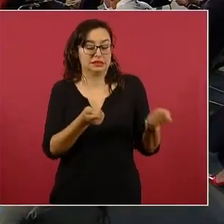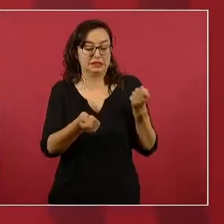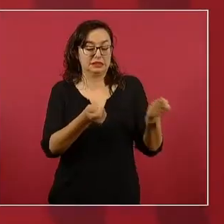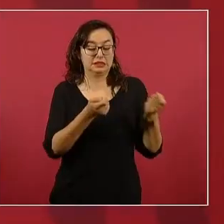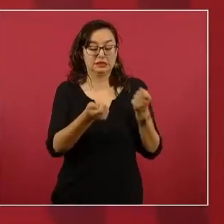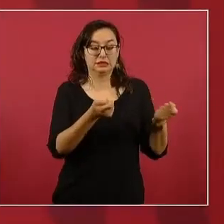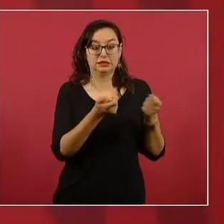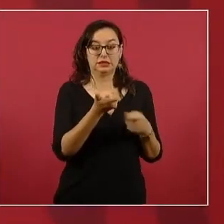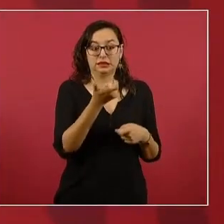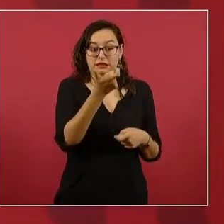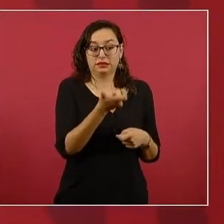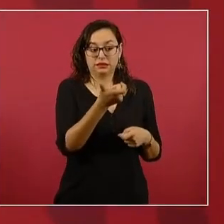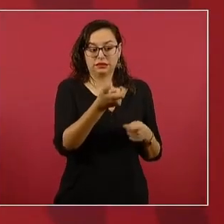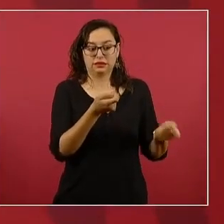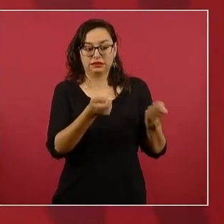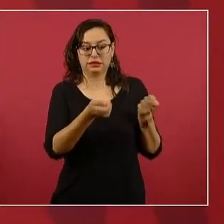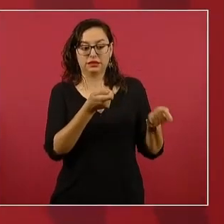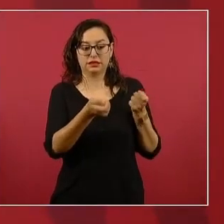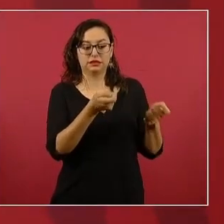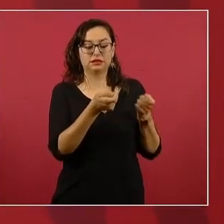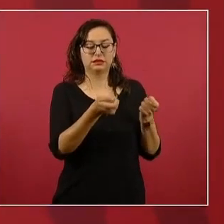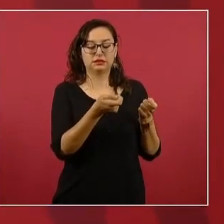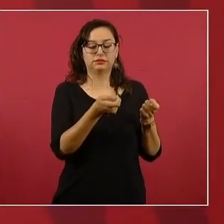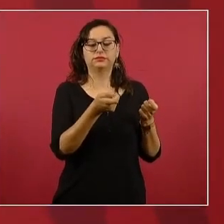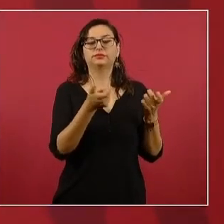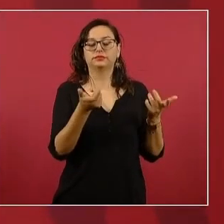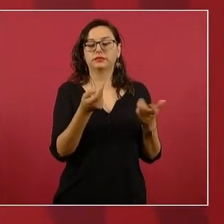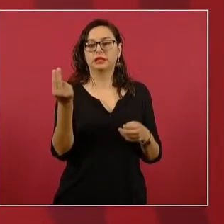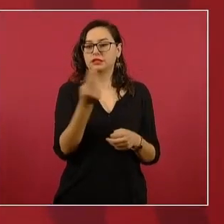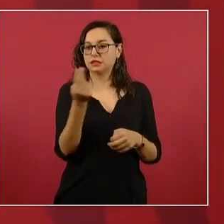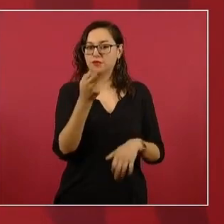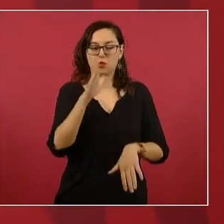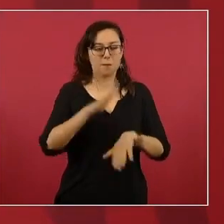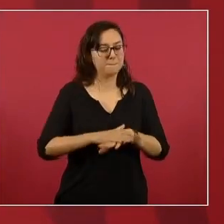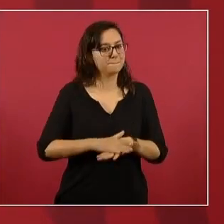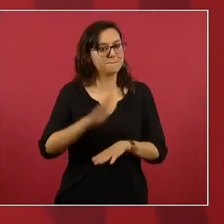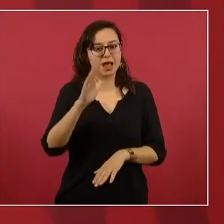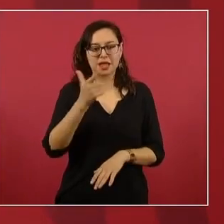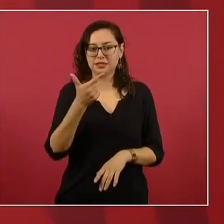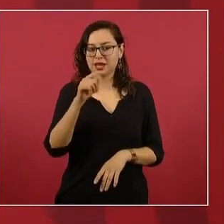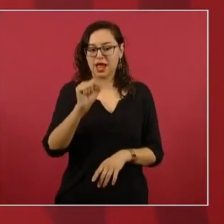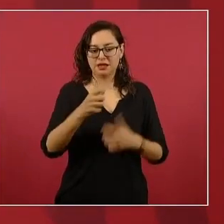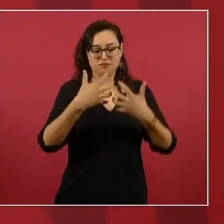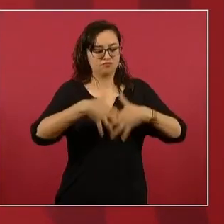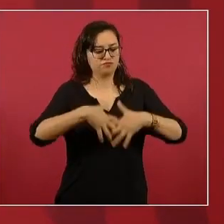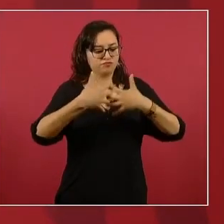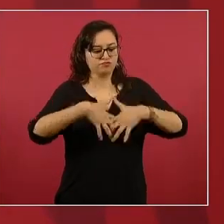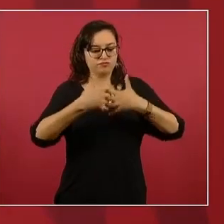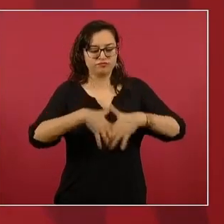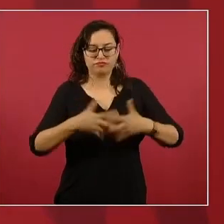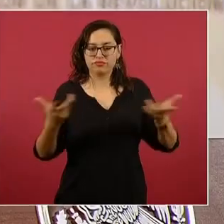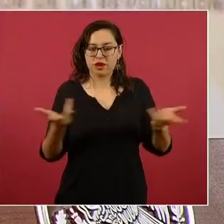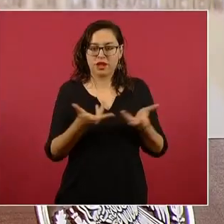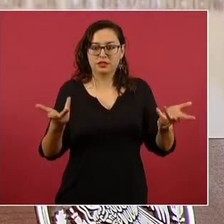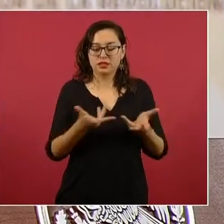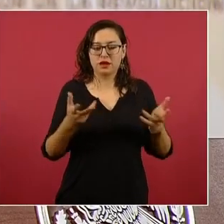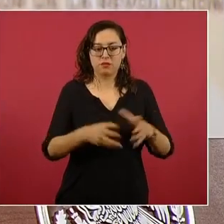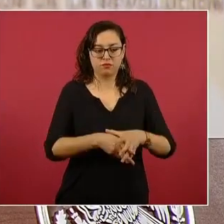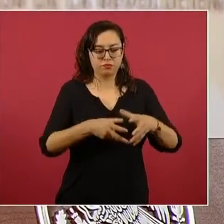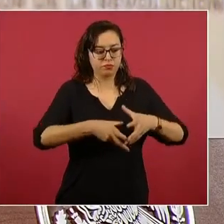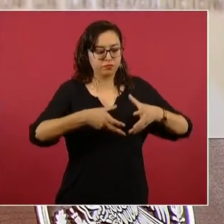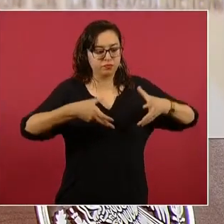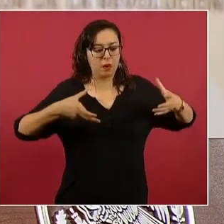Entonces, Pemex va a invertir más en la